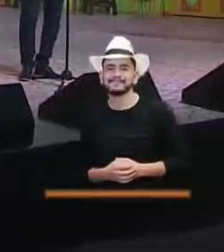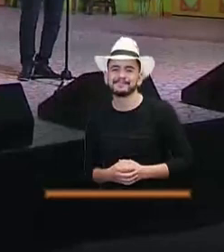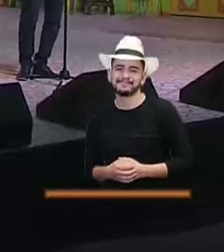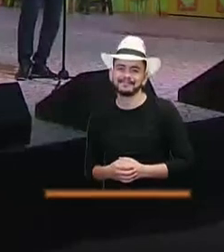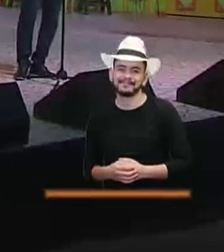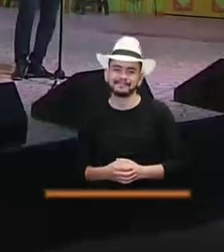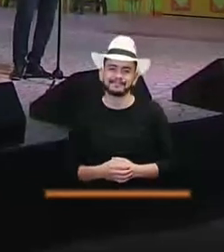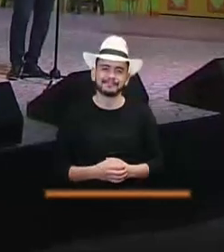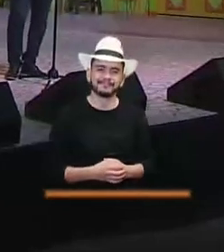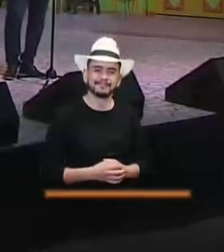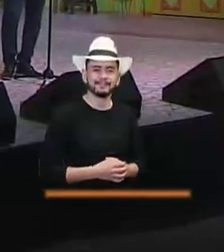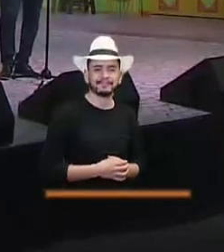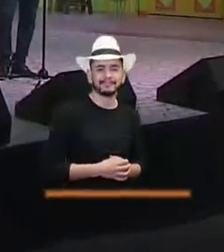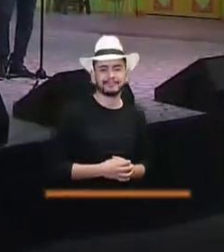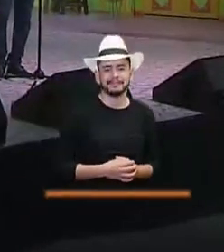Hola.